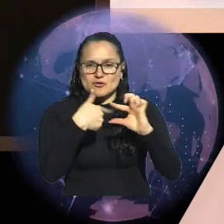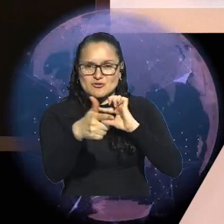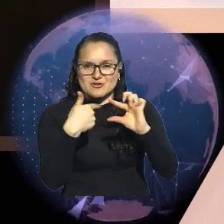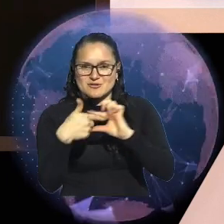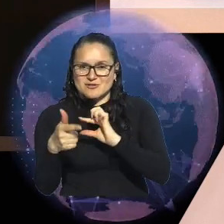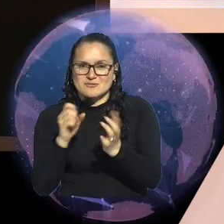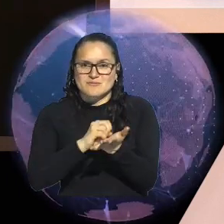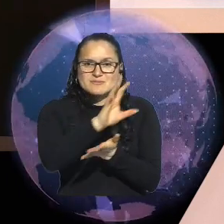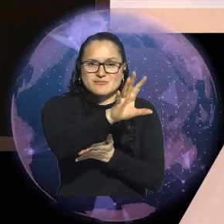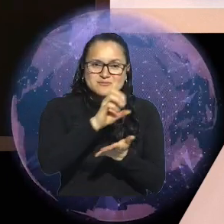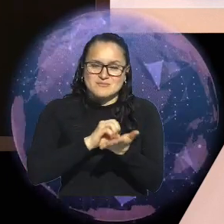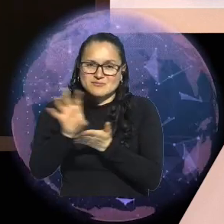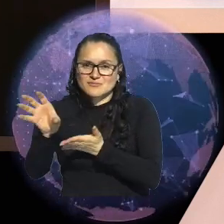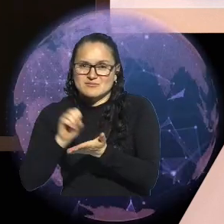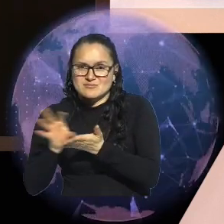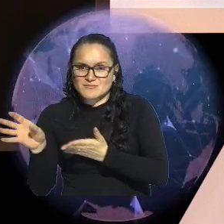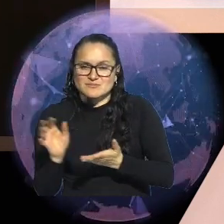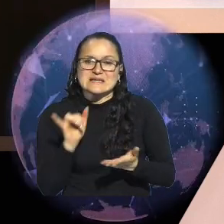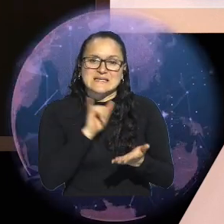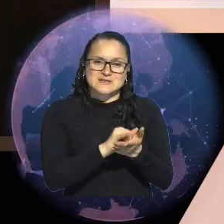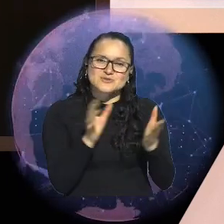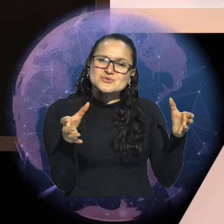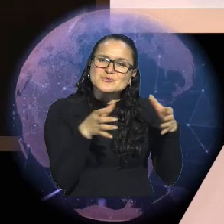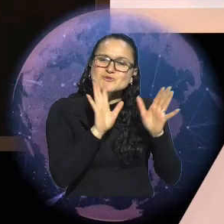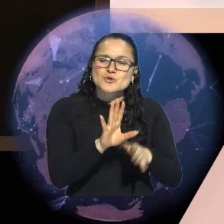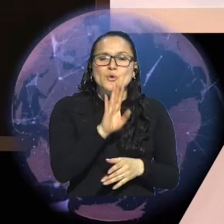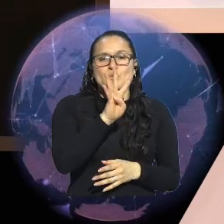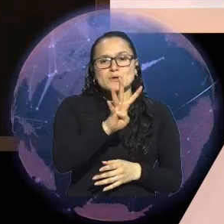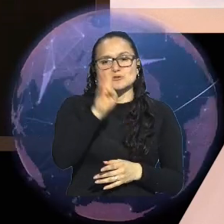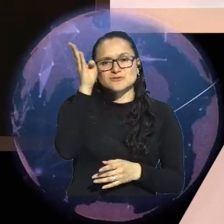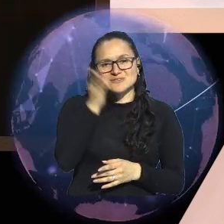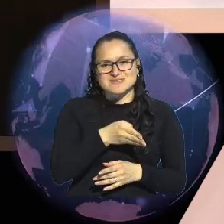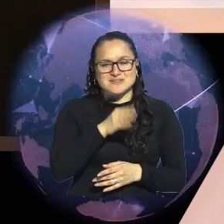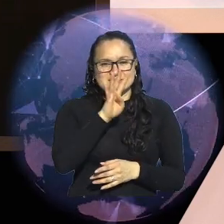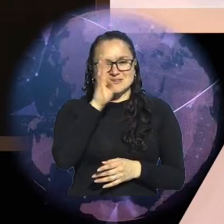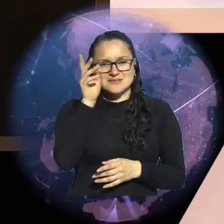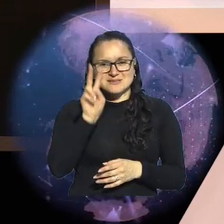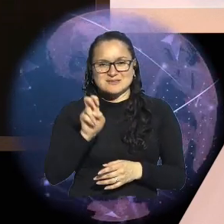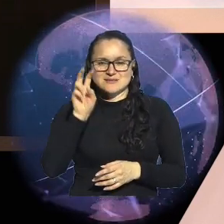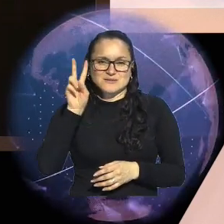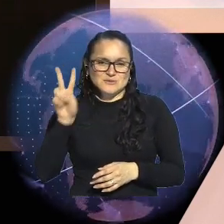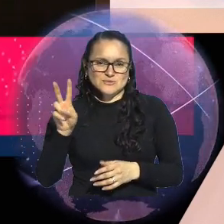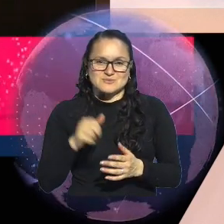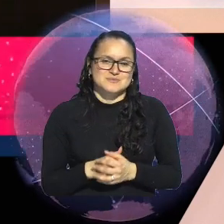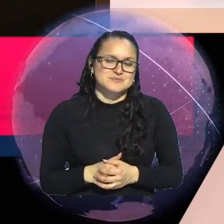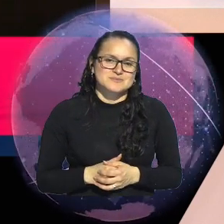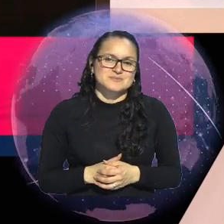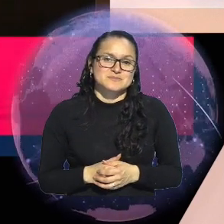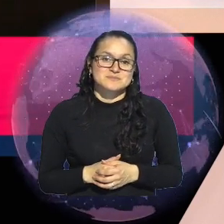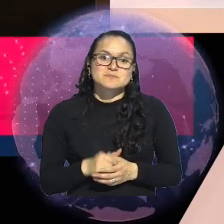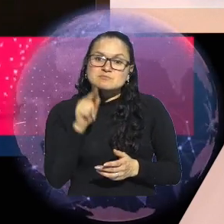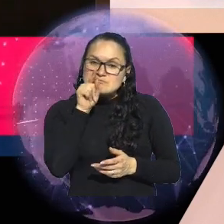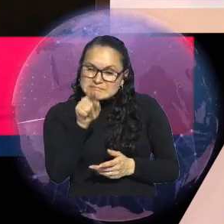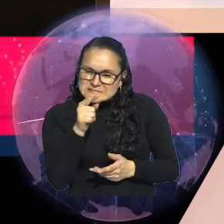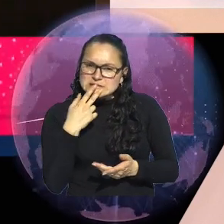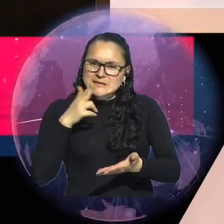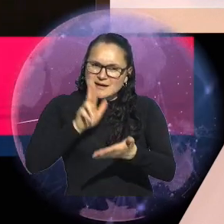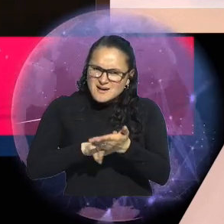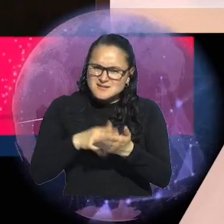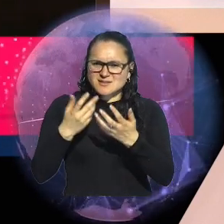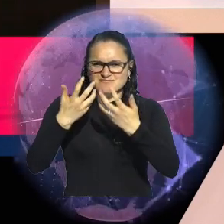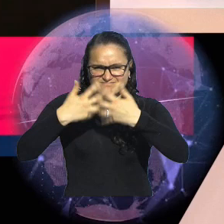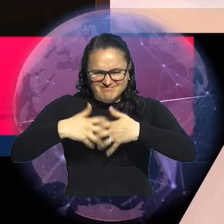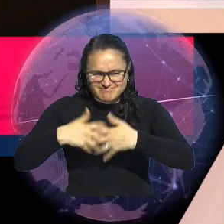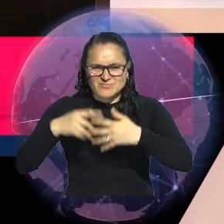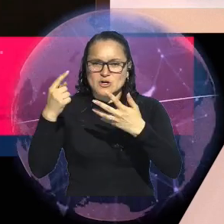red del operador postal oficial 472 es importante mencionar que esta industria cuenta con más de 40 mil